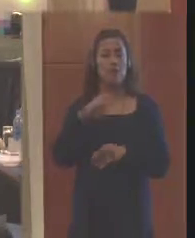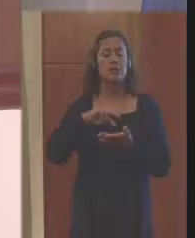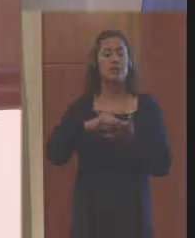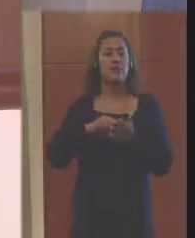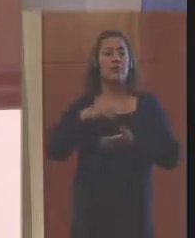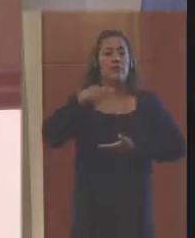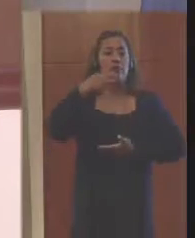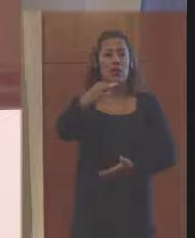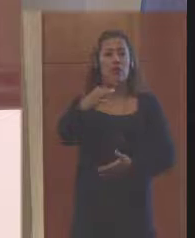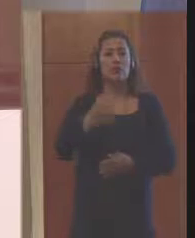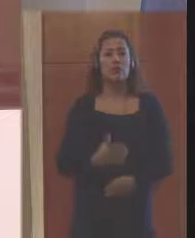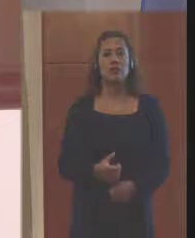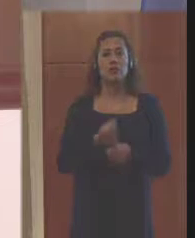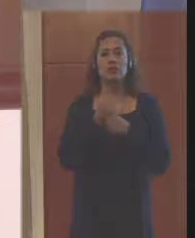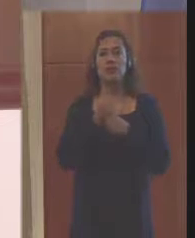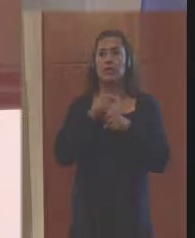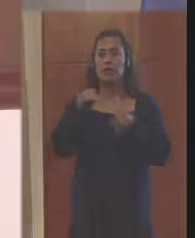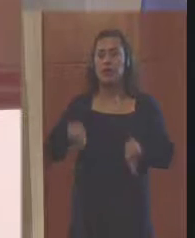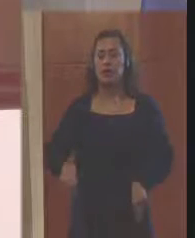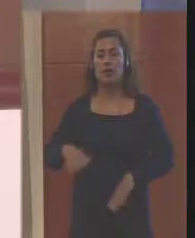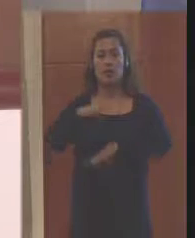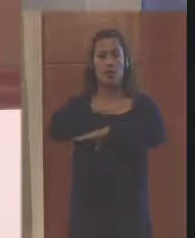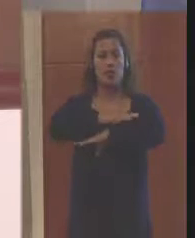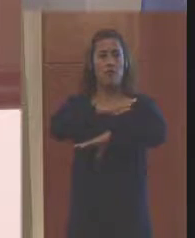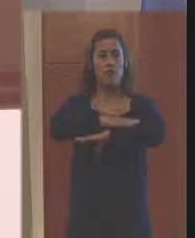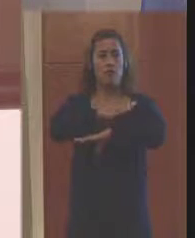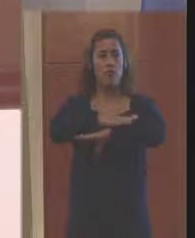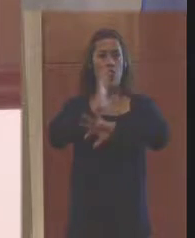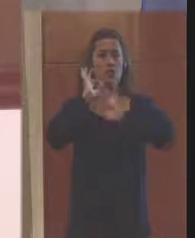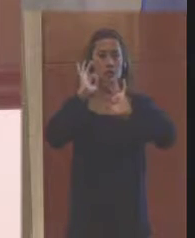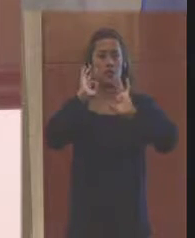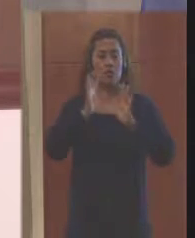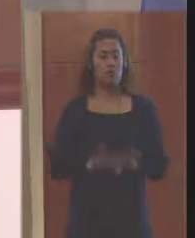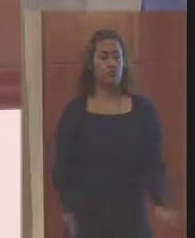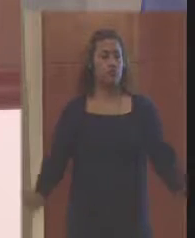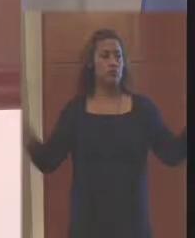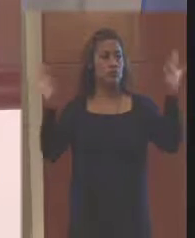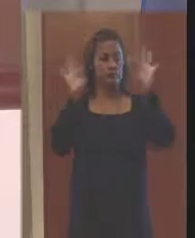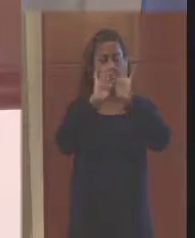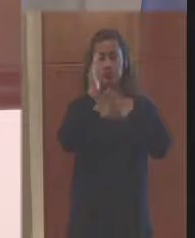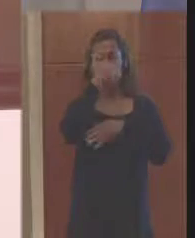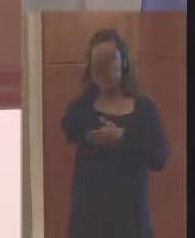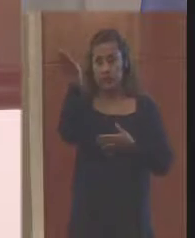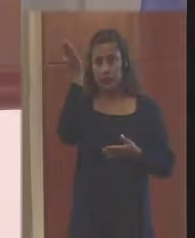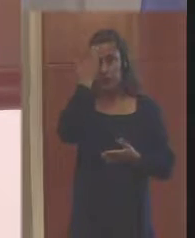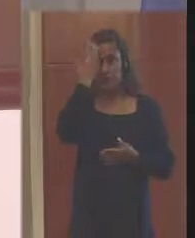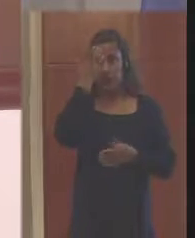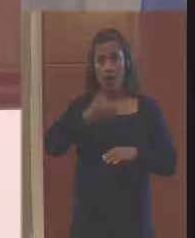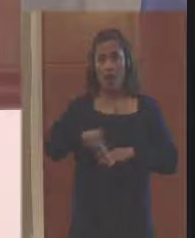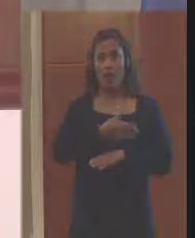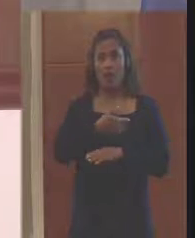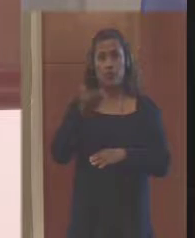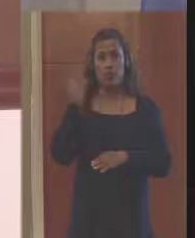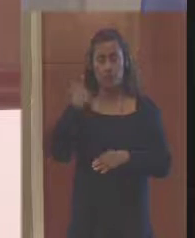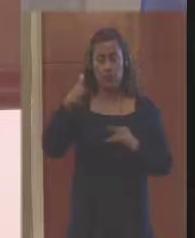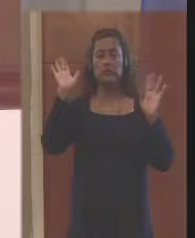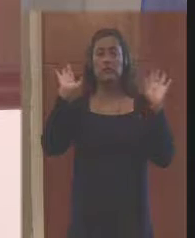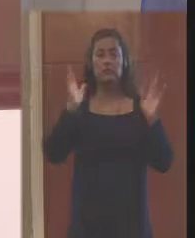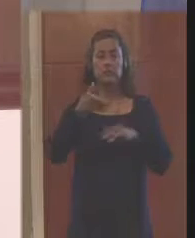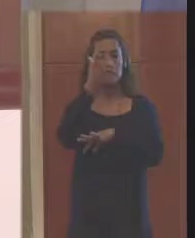seguros y reaseguros acá en esta plataforma tan importante. Así como Swiss Re ya ha participado en otros eventos con